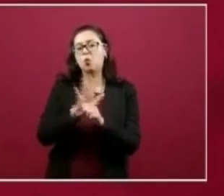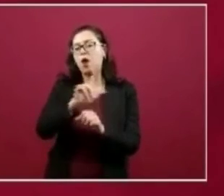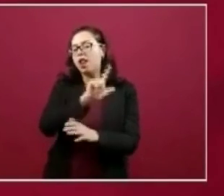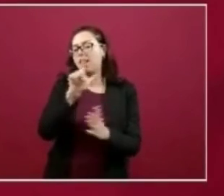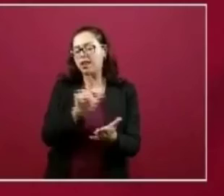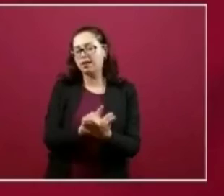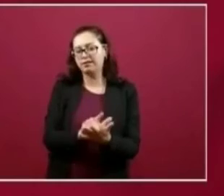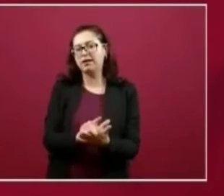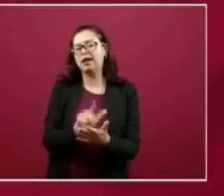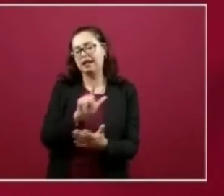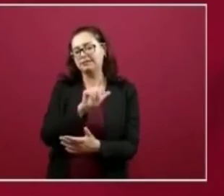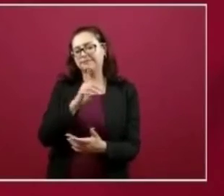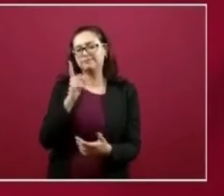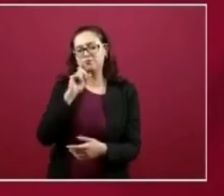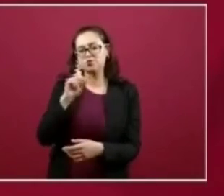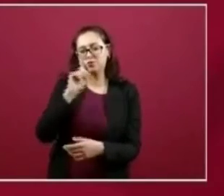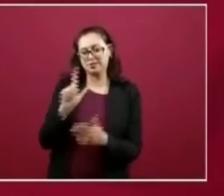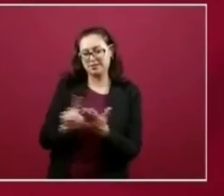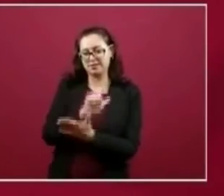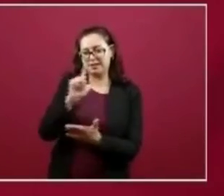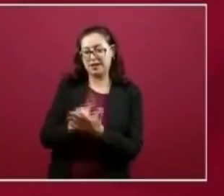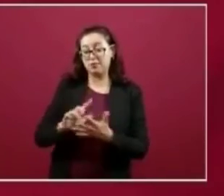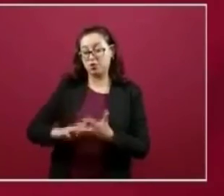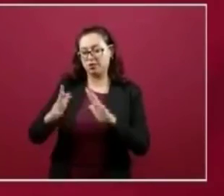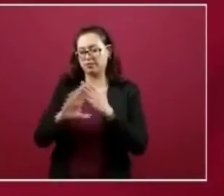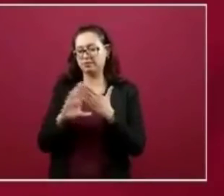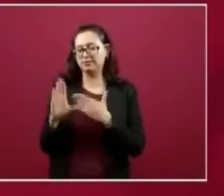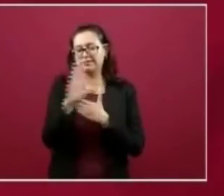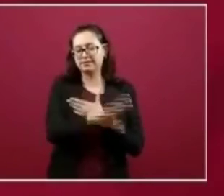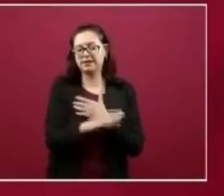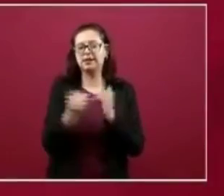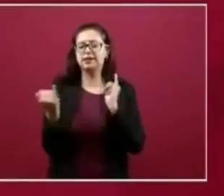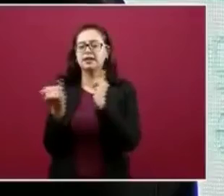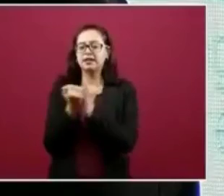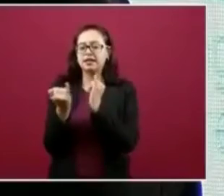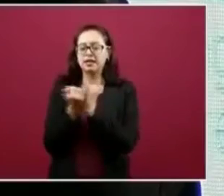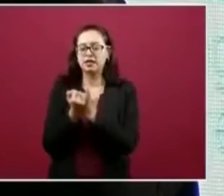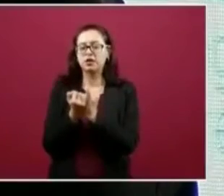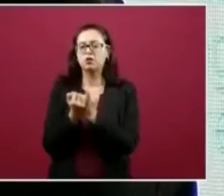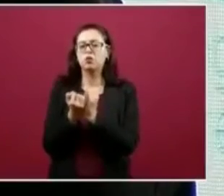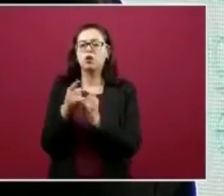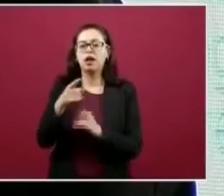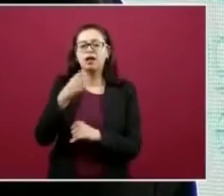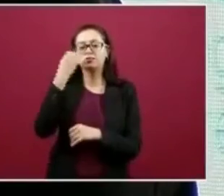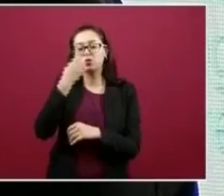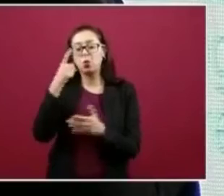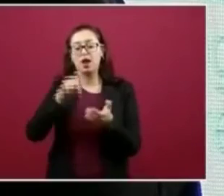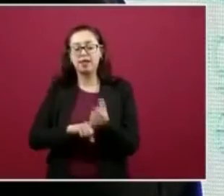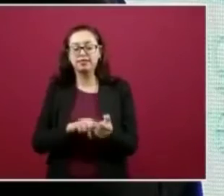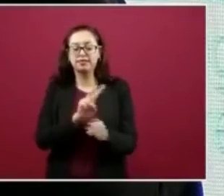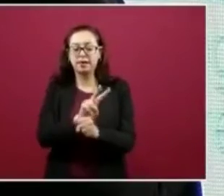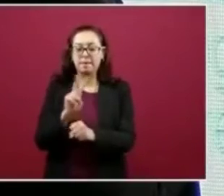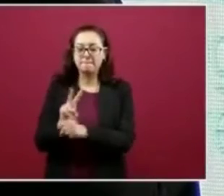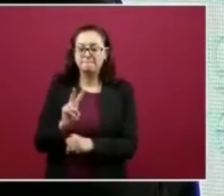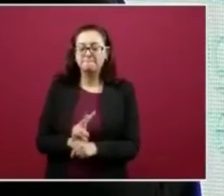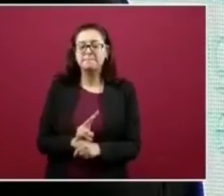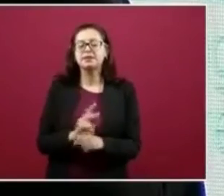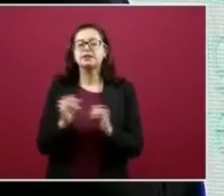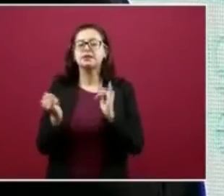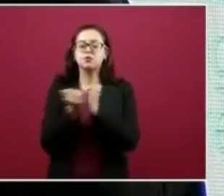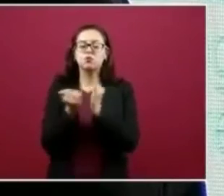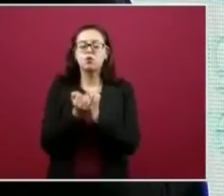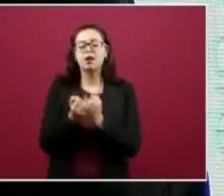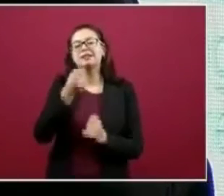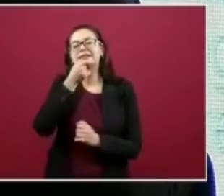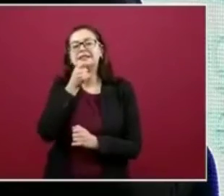una Vida Libre de Violencia, una reforma para fortalecer la supervisión de las escuelas y el sector salud en los casos de